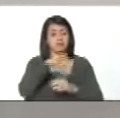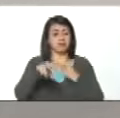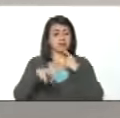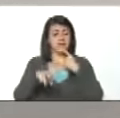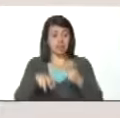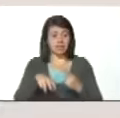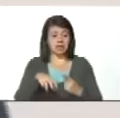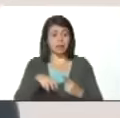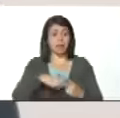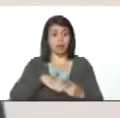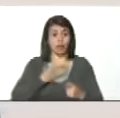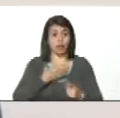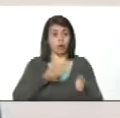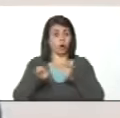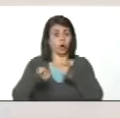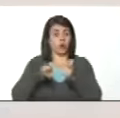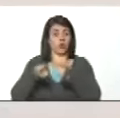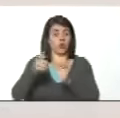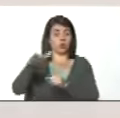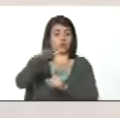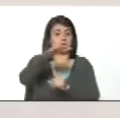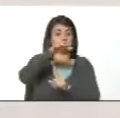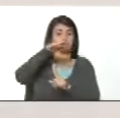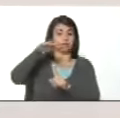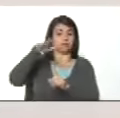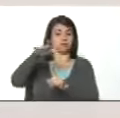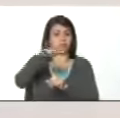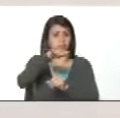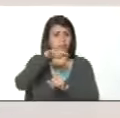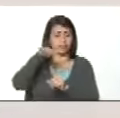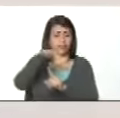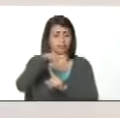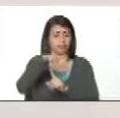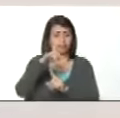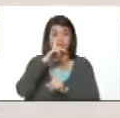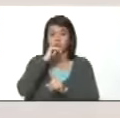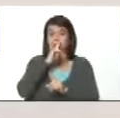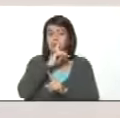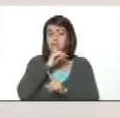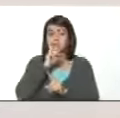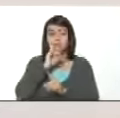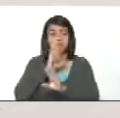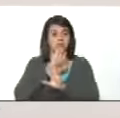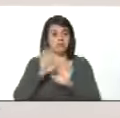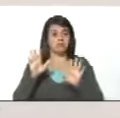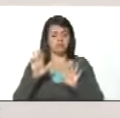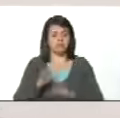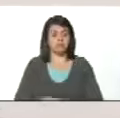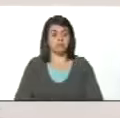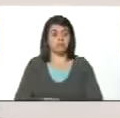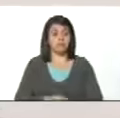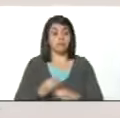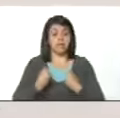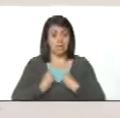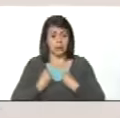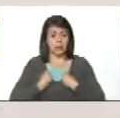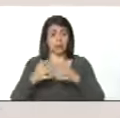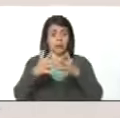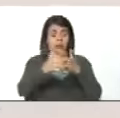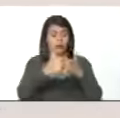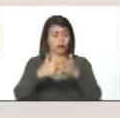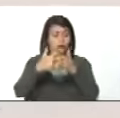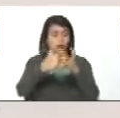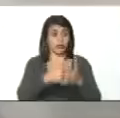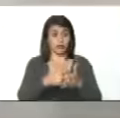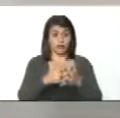es al que vamos a poder dominar, manipular, que no tiene nombre, que vive en los Estados Unidos